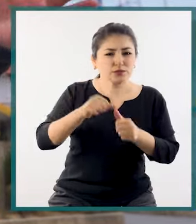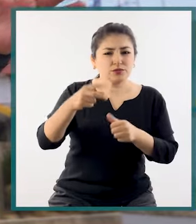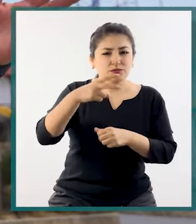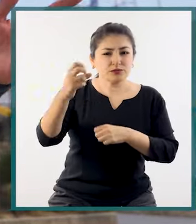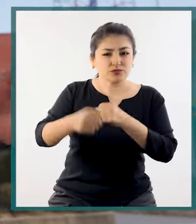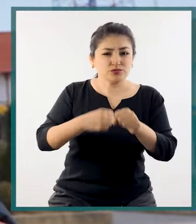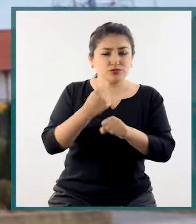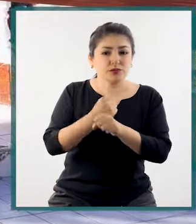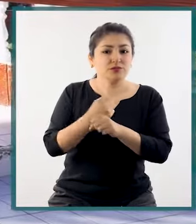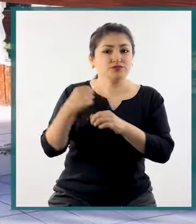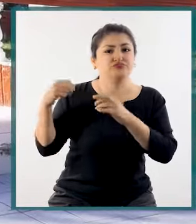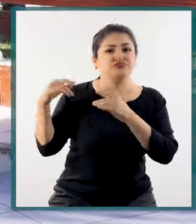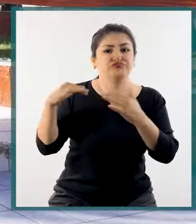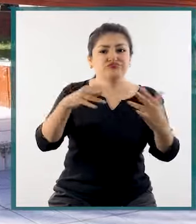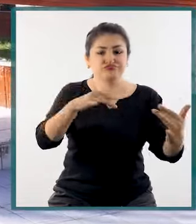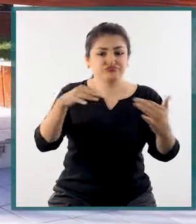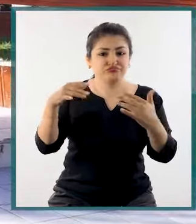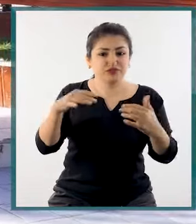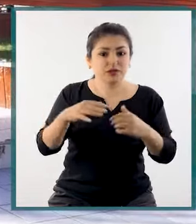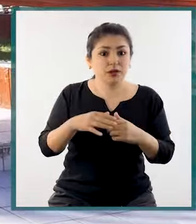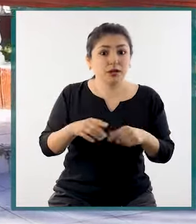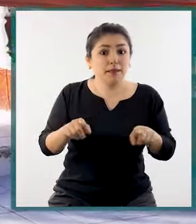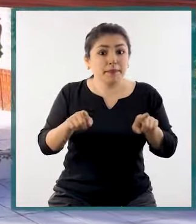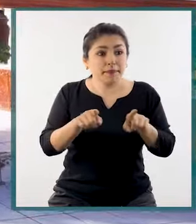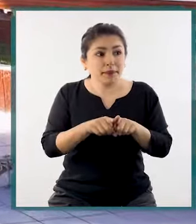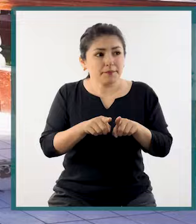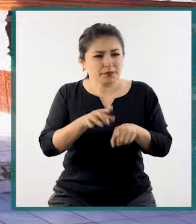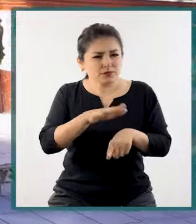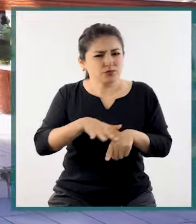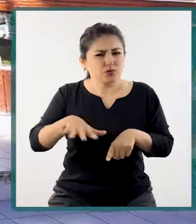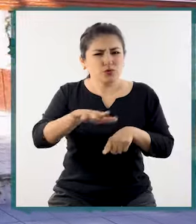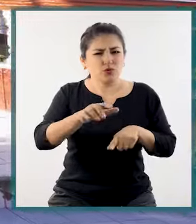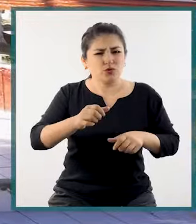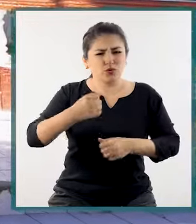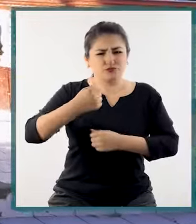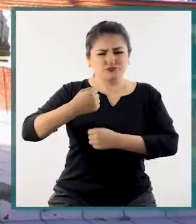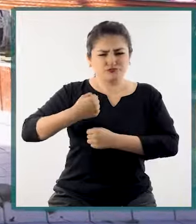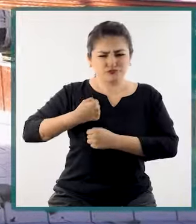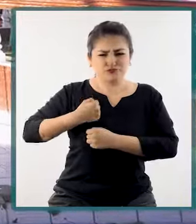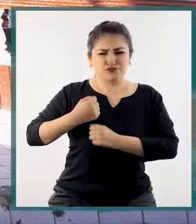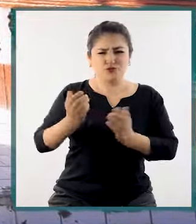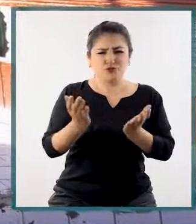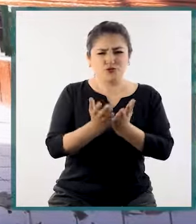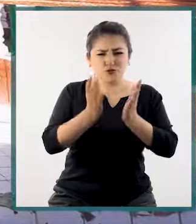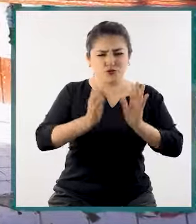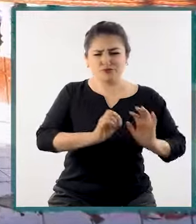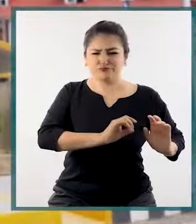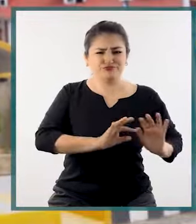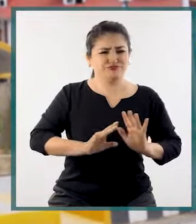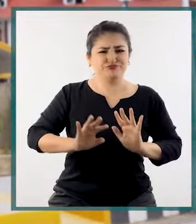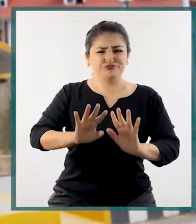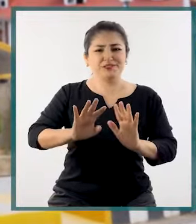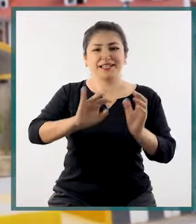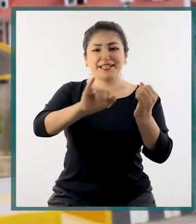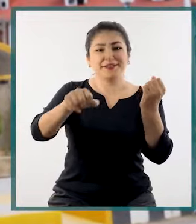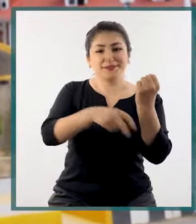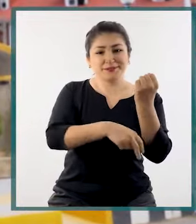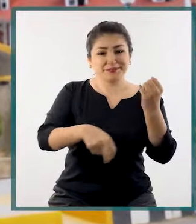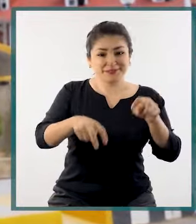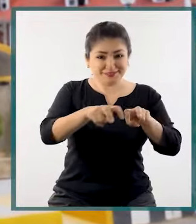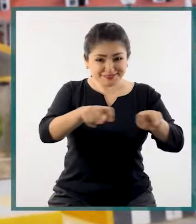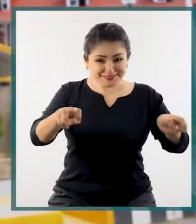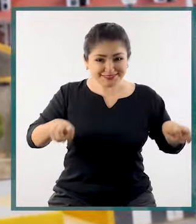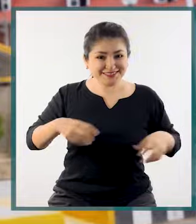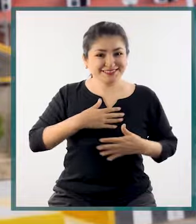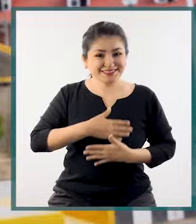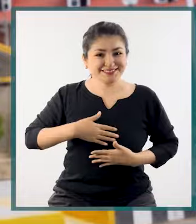de la Batalla de Junín. Además, estaremos en un importante desfile escolar y en una serenata en Junín. Pónganse cómodos que ya